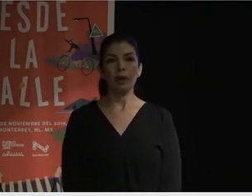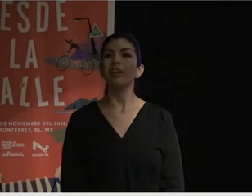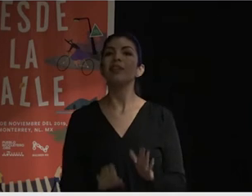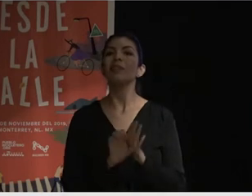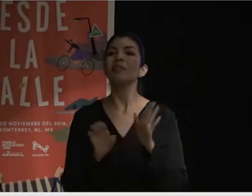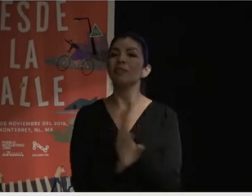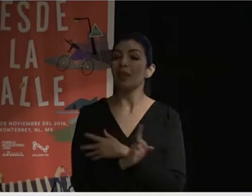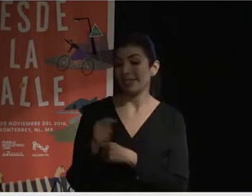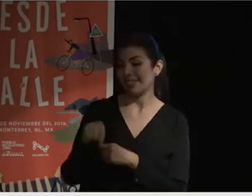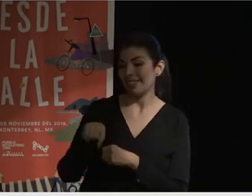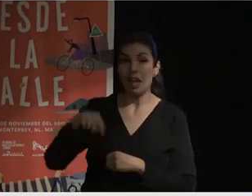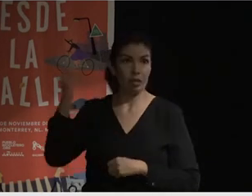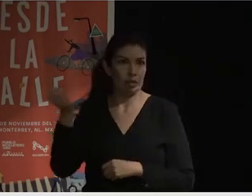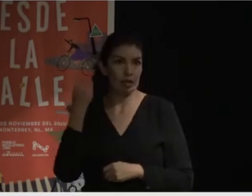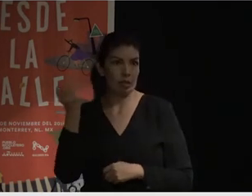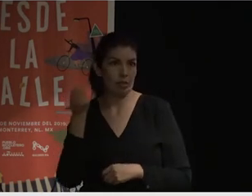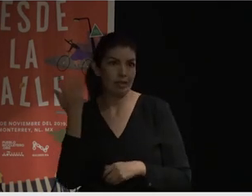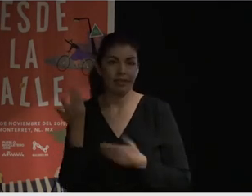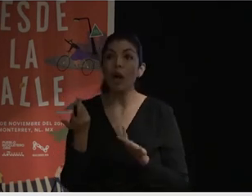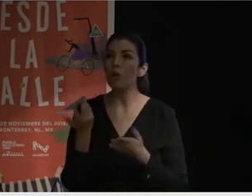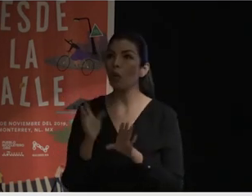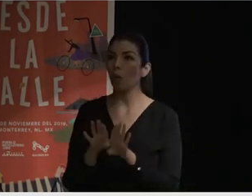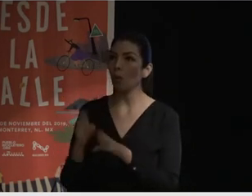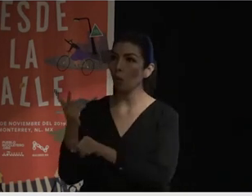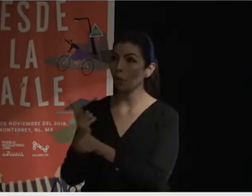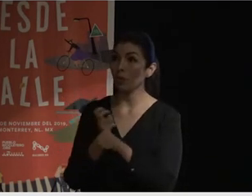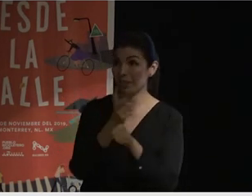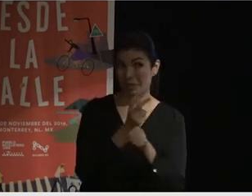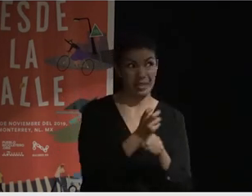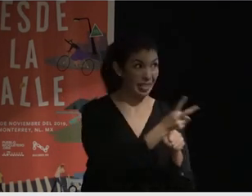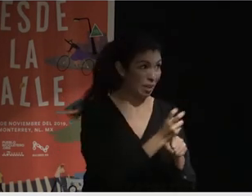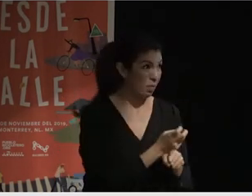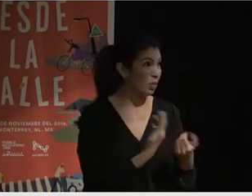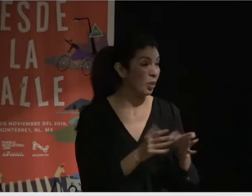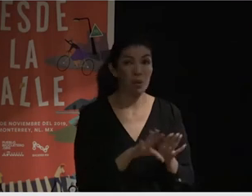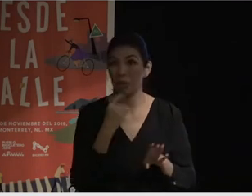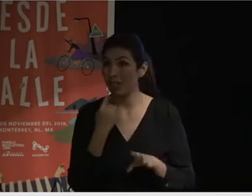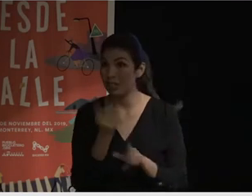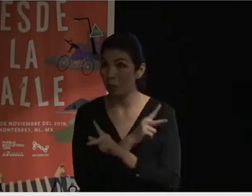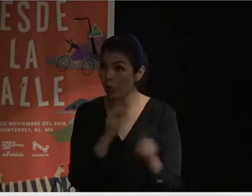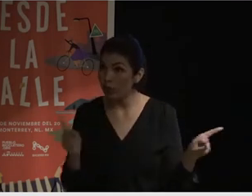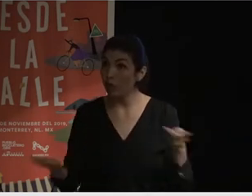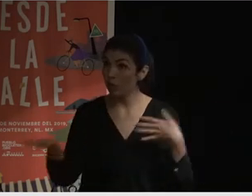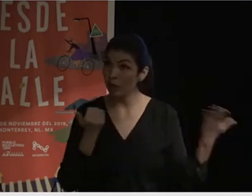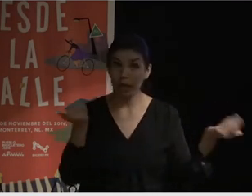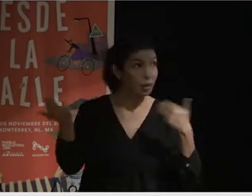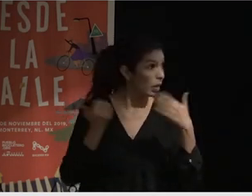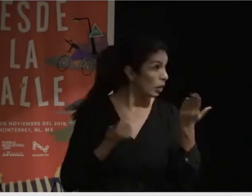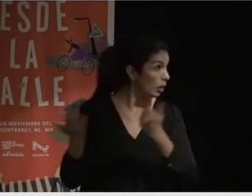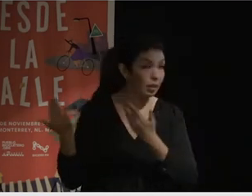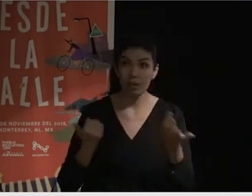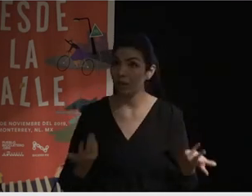todos? Para mí este es un ejemplo real de cómo se deben de hacer las cosas. Yo no me enteré de este